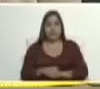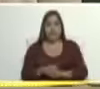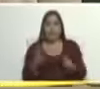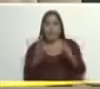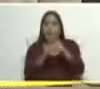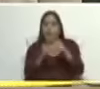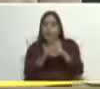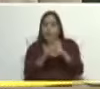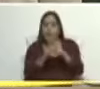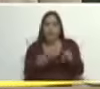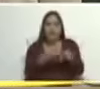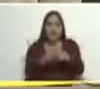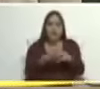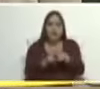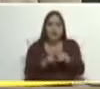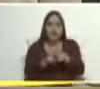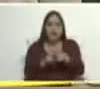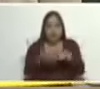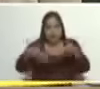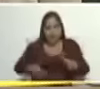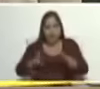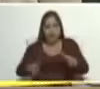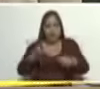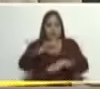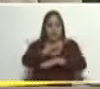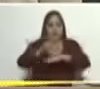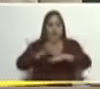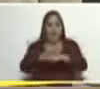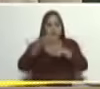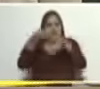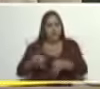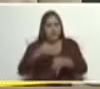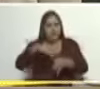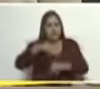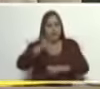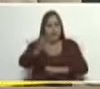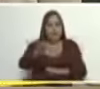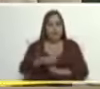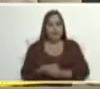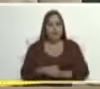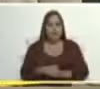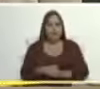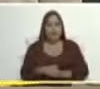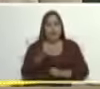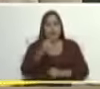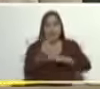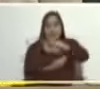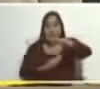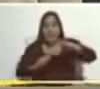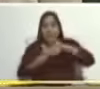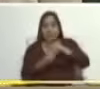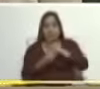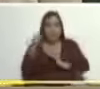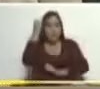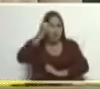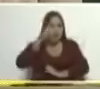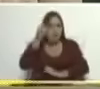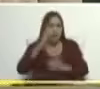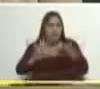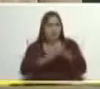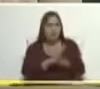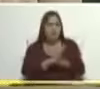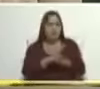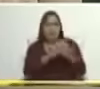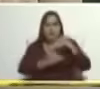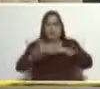conocidos como vicentinos, reafirmamos que nuestra nación está fundamentada en la creencia de la